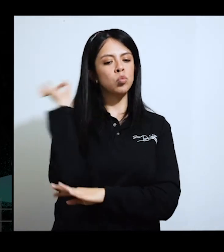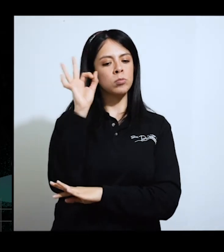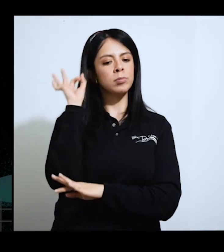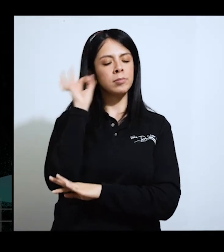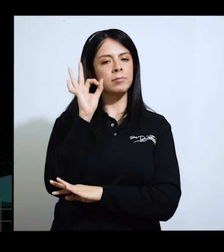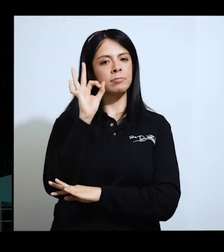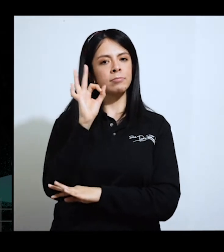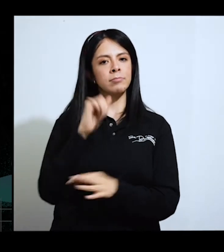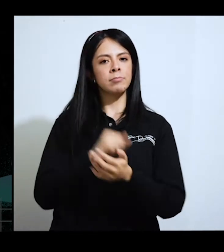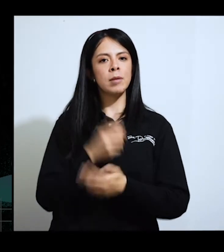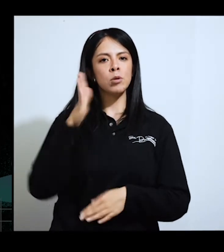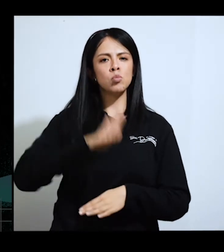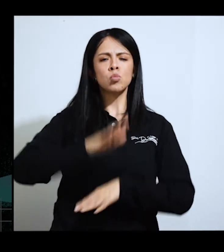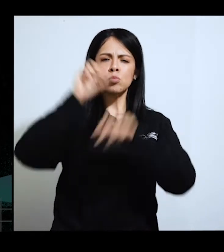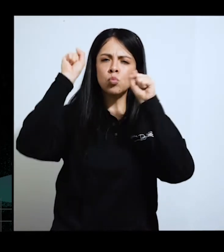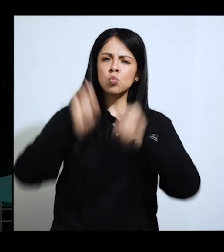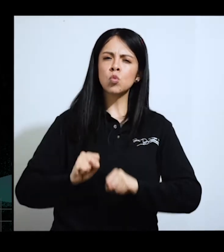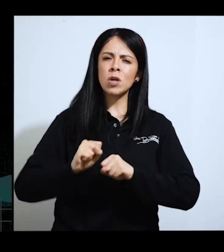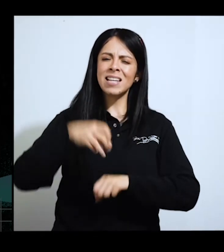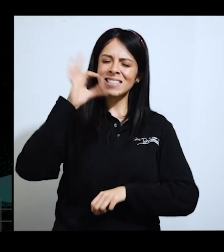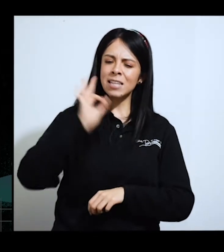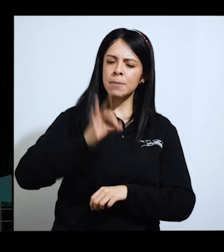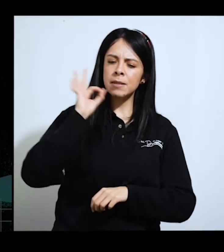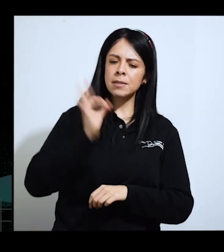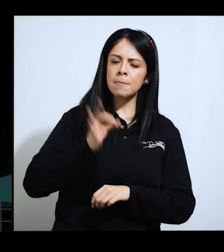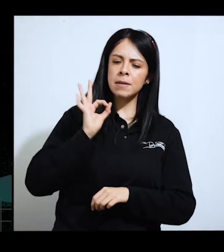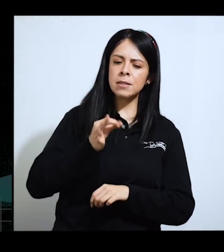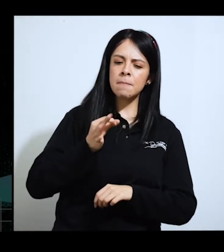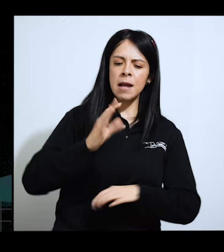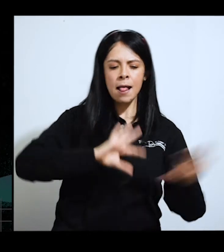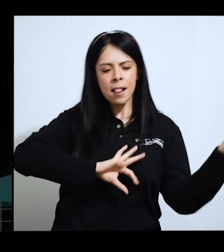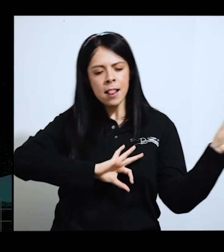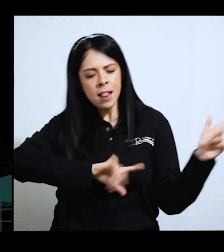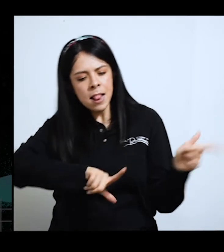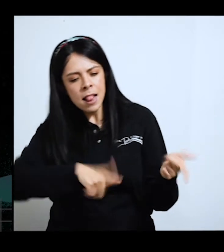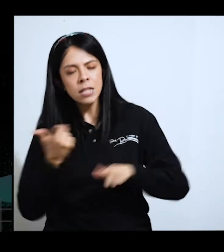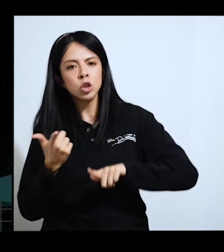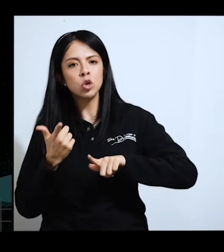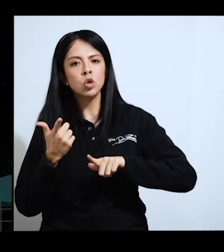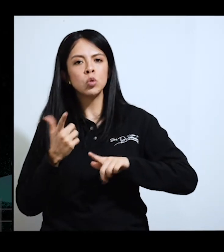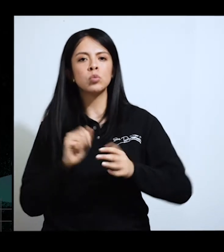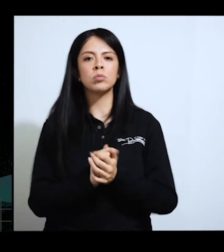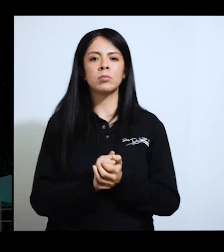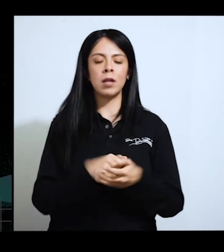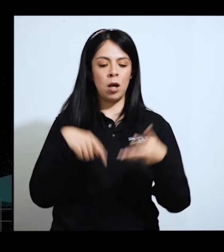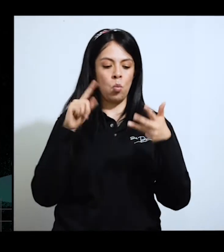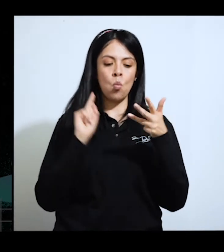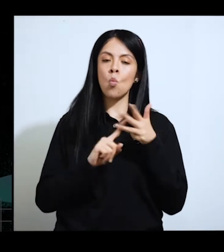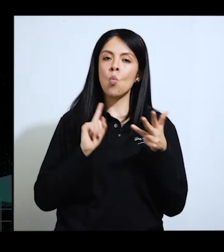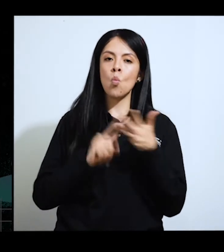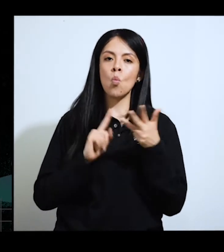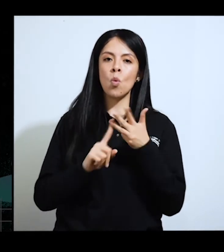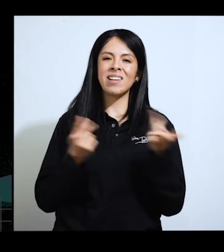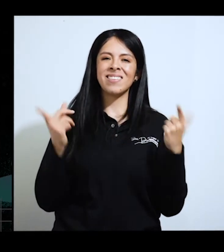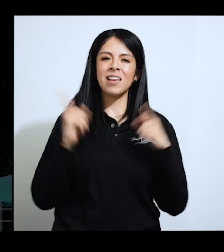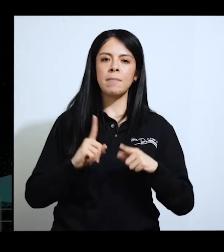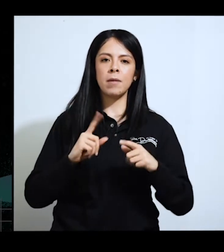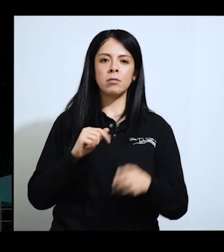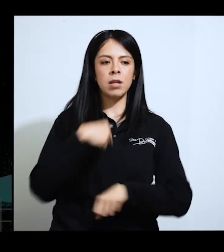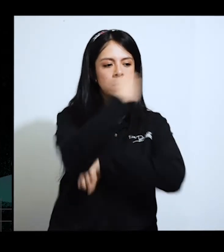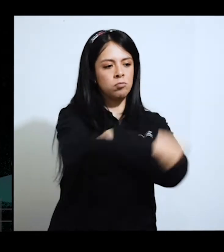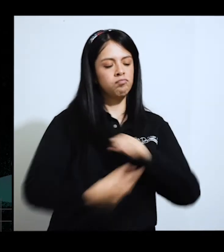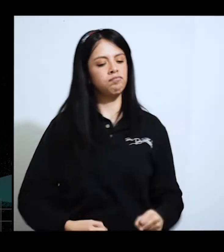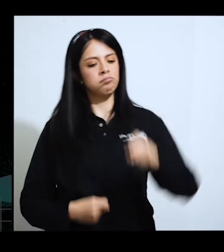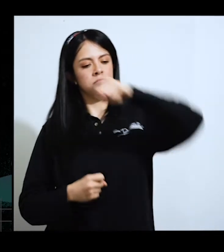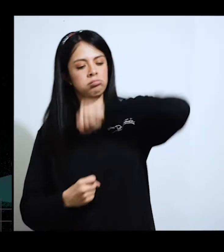fin de que estén siempre completamente preparados. Además de esto, en cuarto lugar, levanten el escudo de